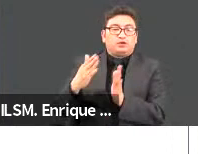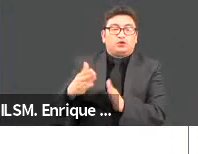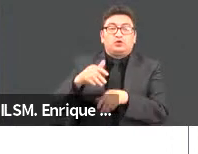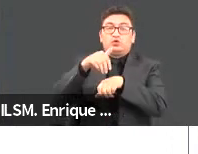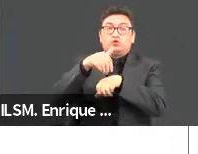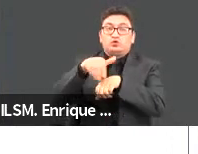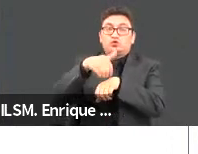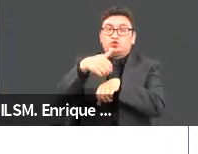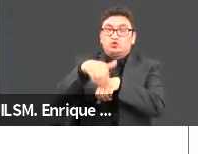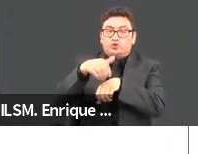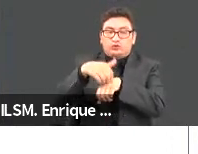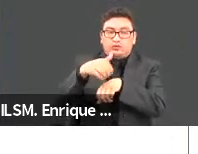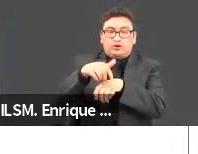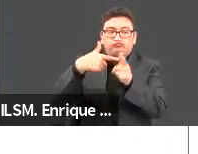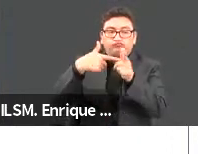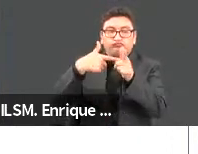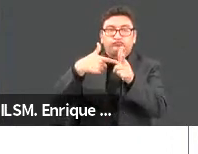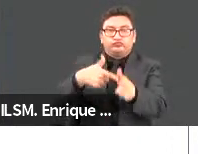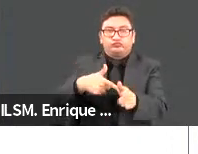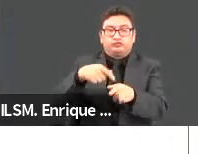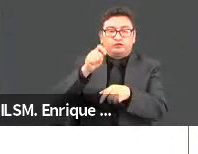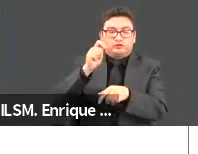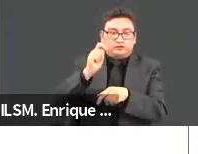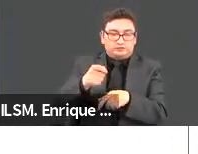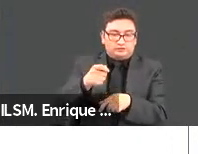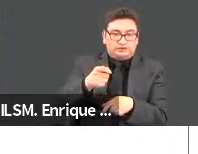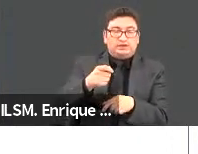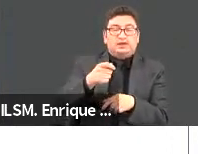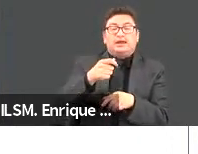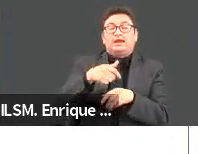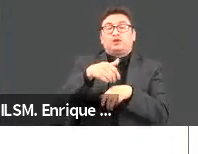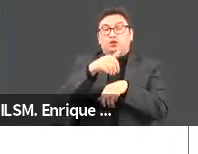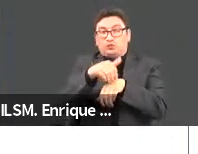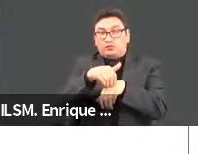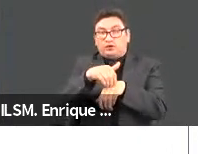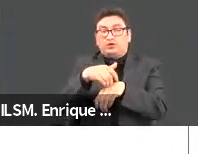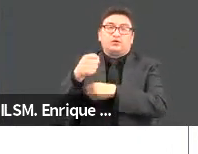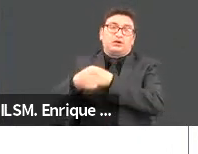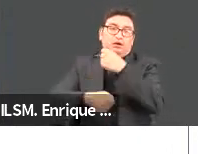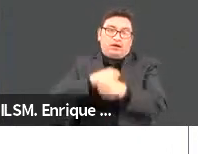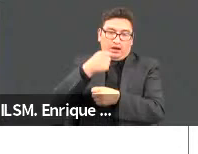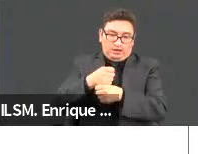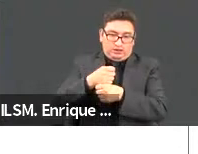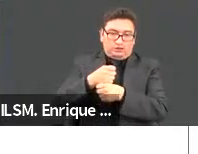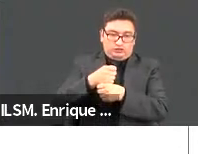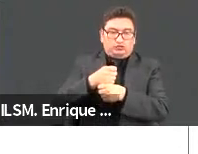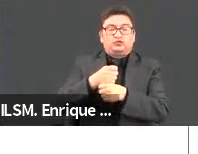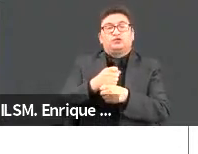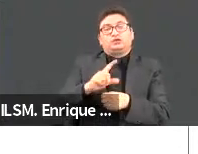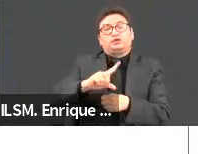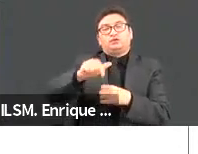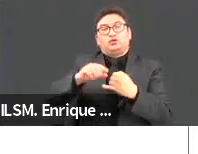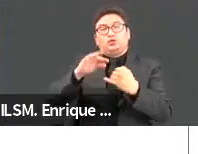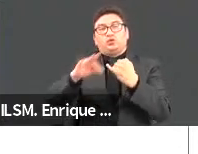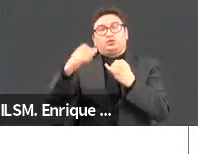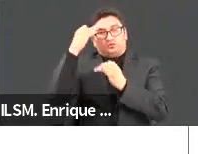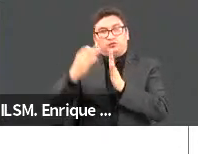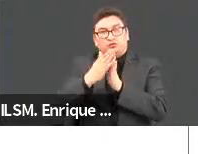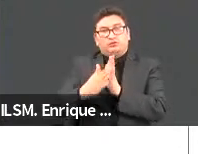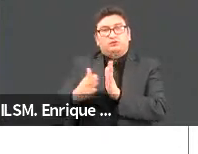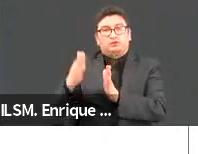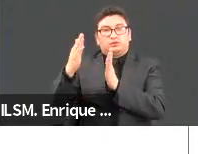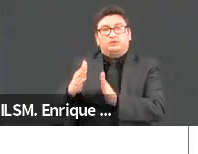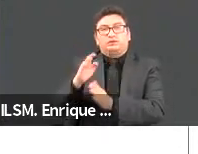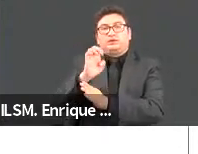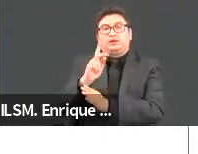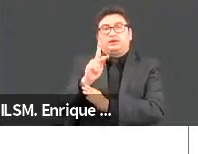de la tesis de ese órgano jurisdiccional y el año, ¿correcto? Y por último, tenemos la época. En este caso